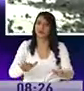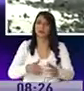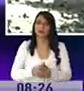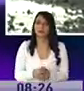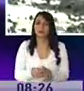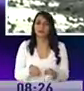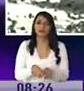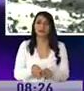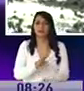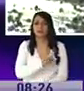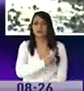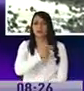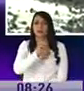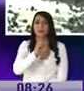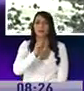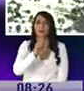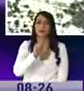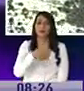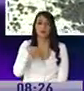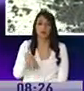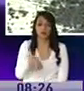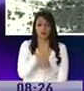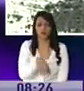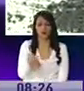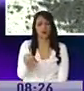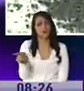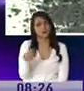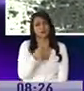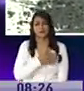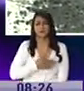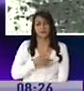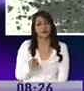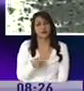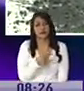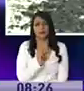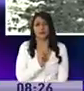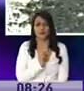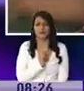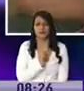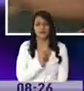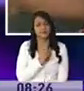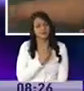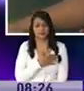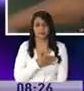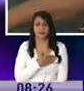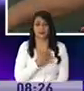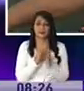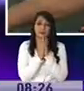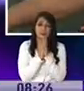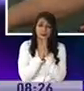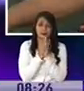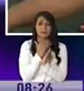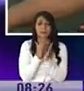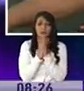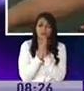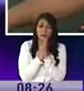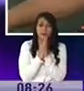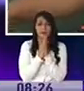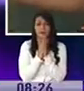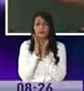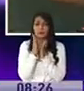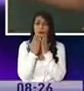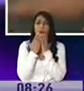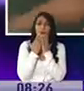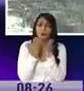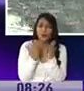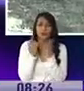pasa en la maldonada lleno de huecos Entonces no sean malitos tengan la bondad la fineza la gentileza qué más podemos decir para